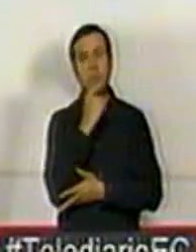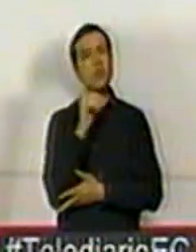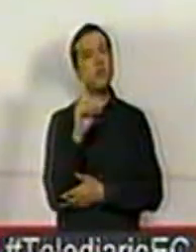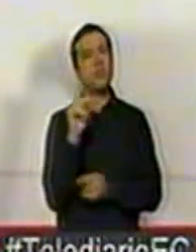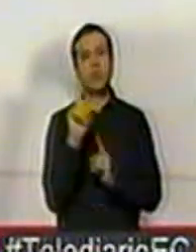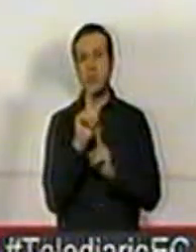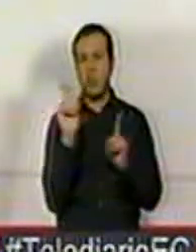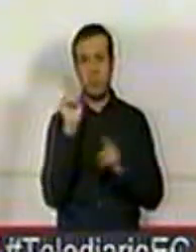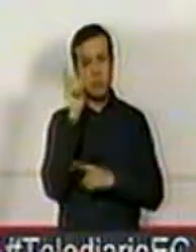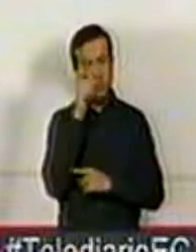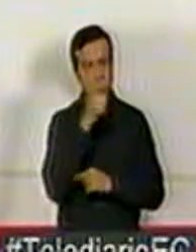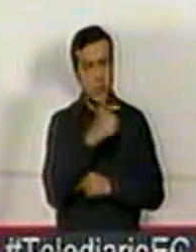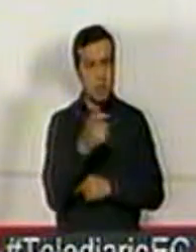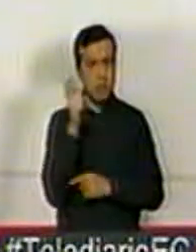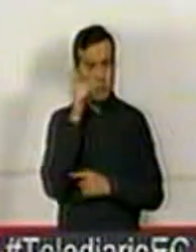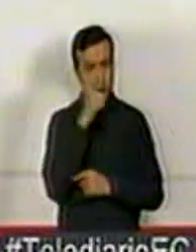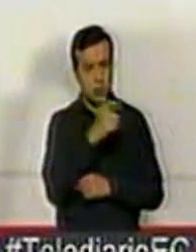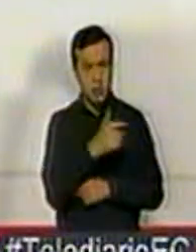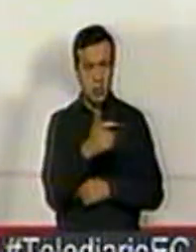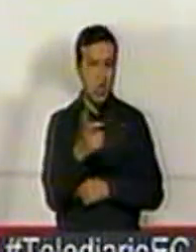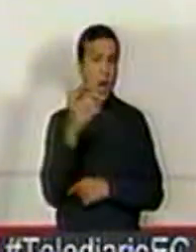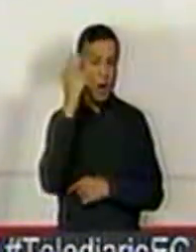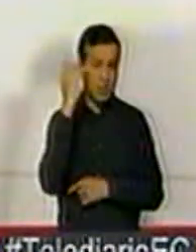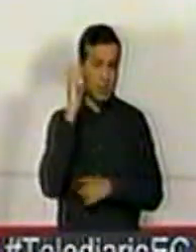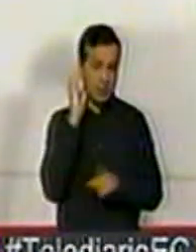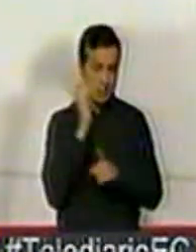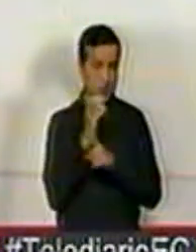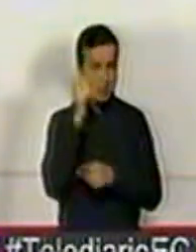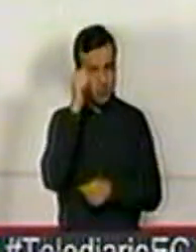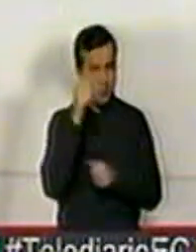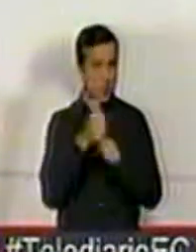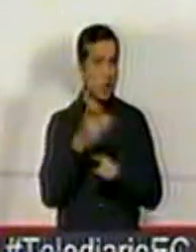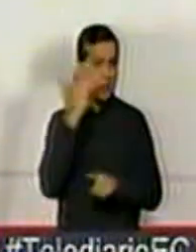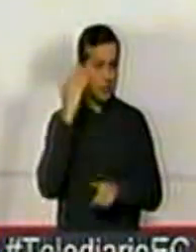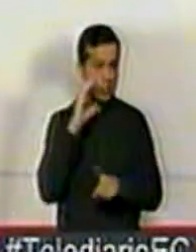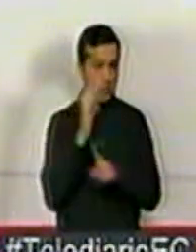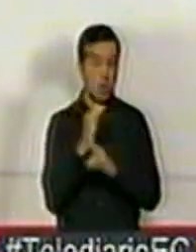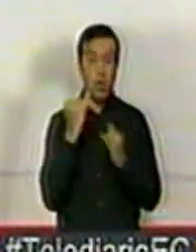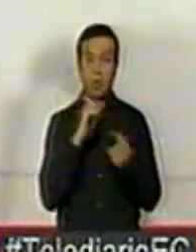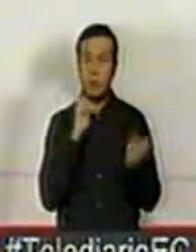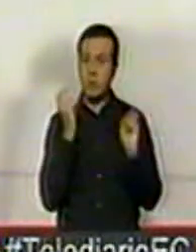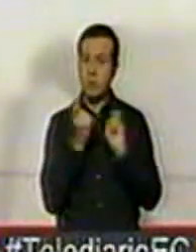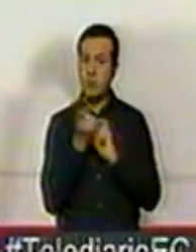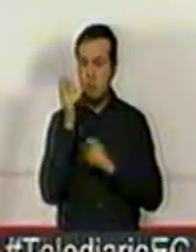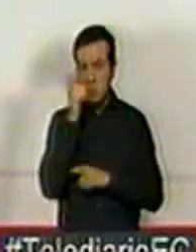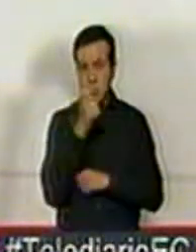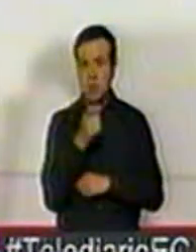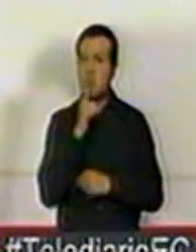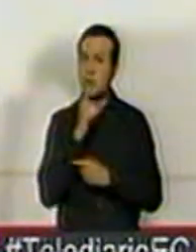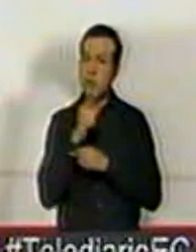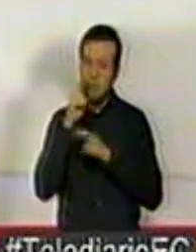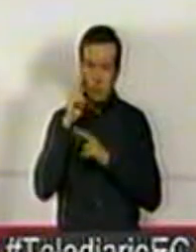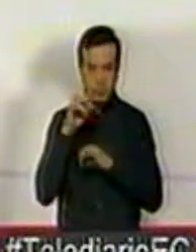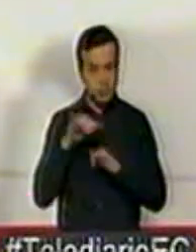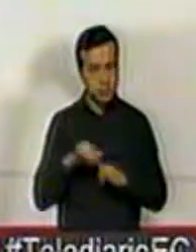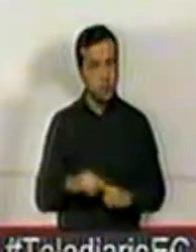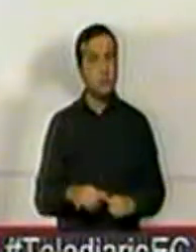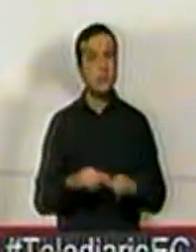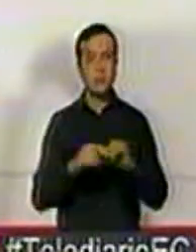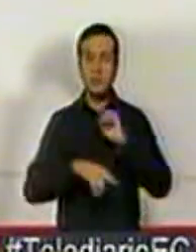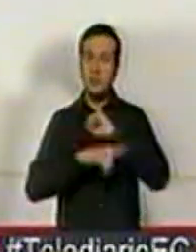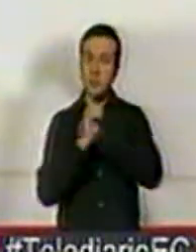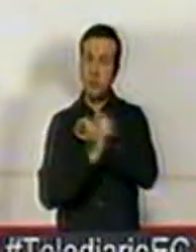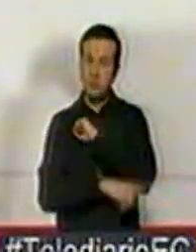tener la fiscalización que otrora fue muy criticada en la Asamblea y que ahora estamos dispuestos a que se realice a profundidad y que se pueda